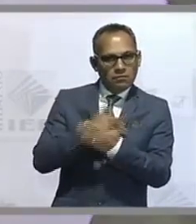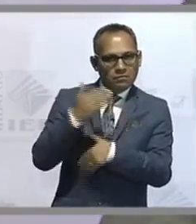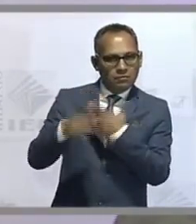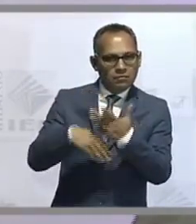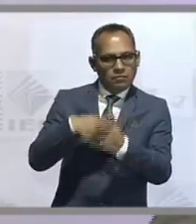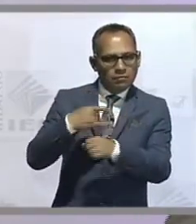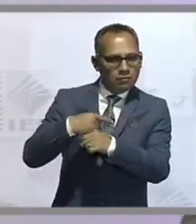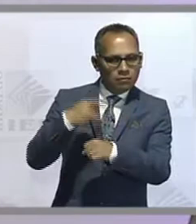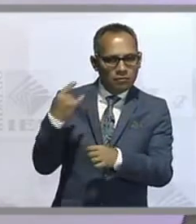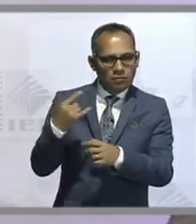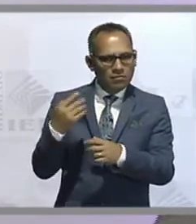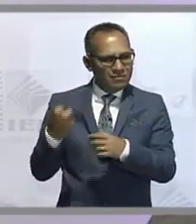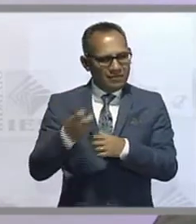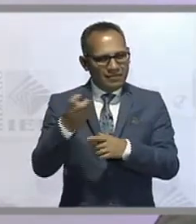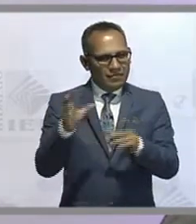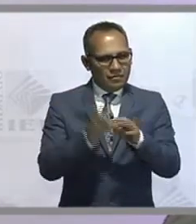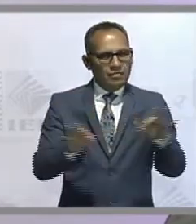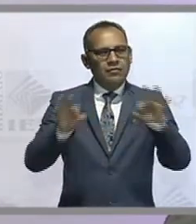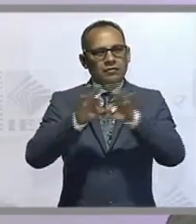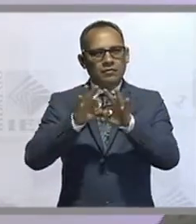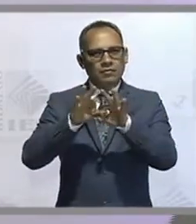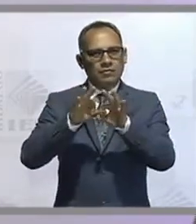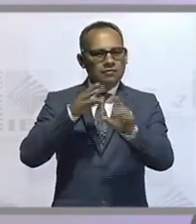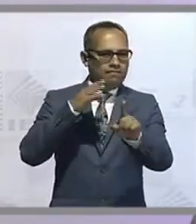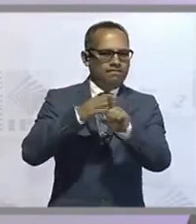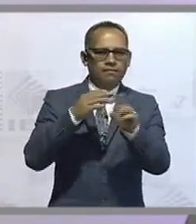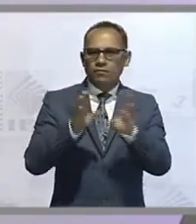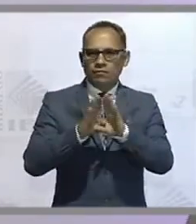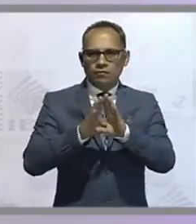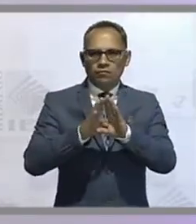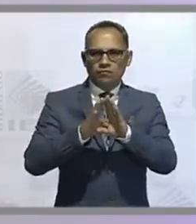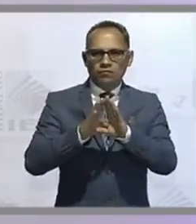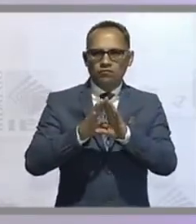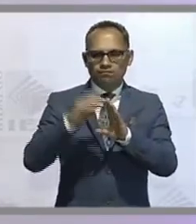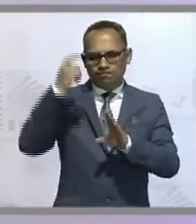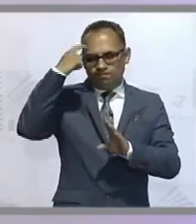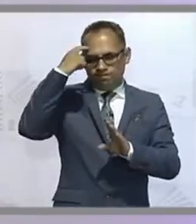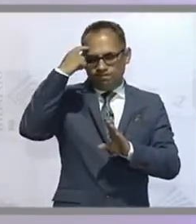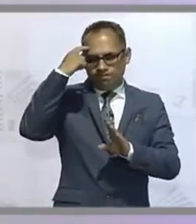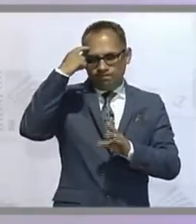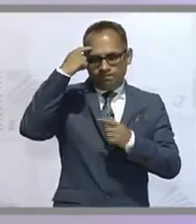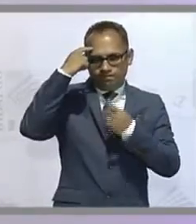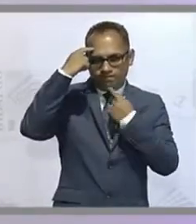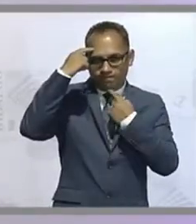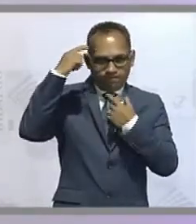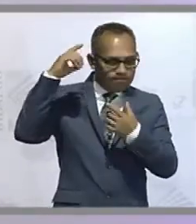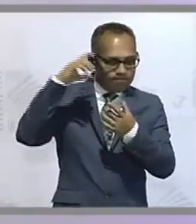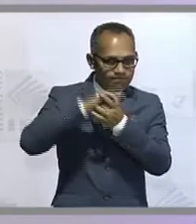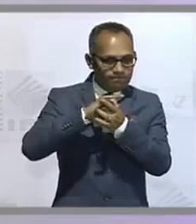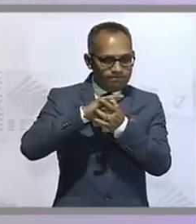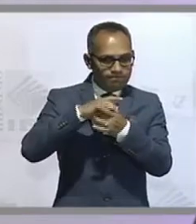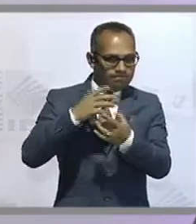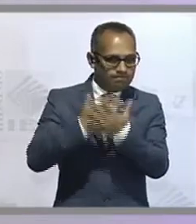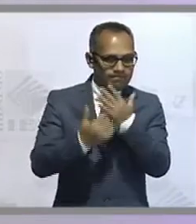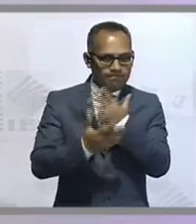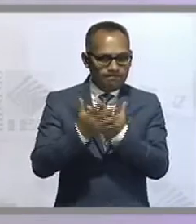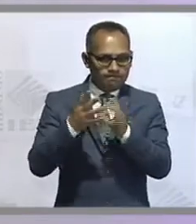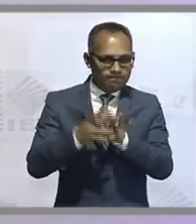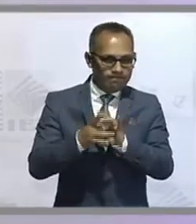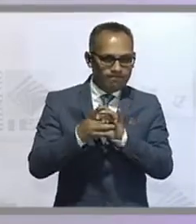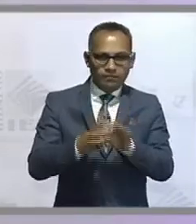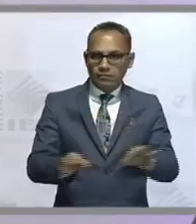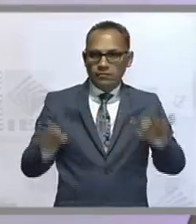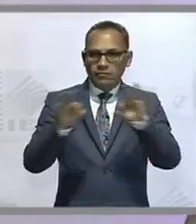congruentes en cuanto en cuanto a la economía no debemos de perder de vista lo que mencionaba no tenemos